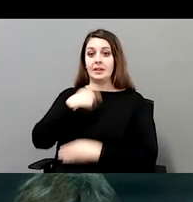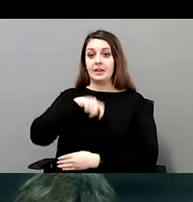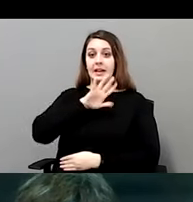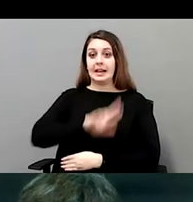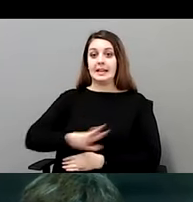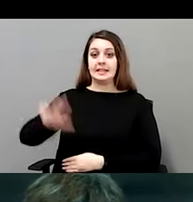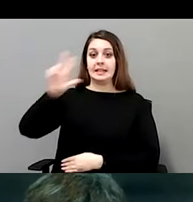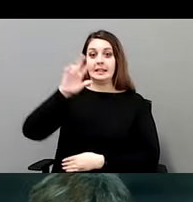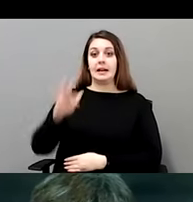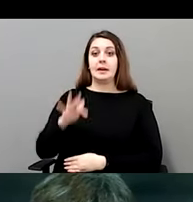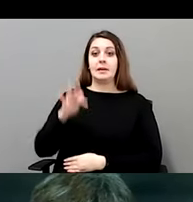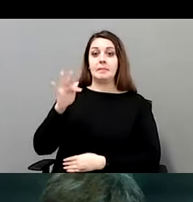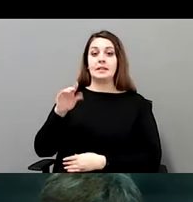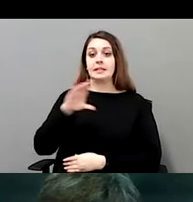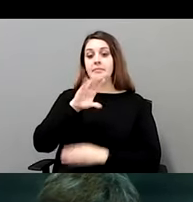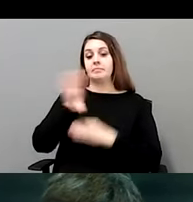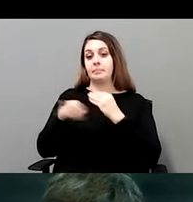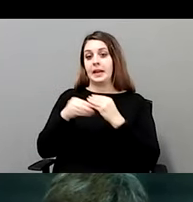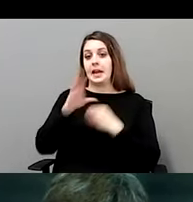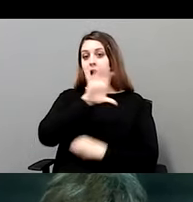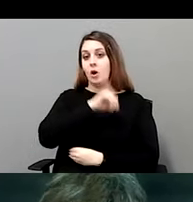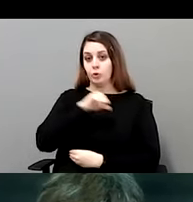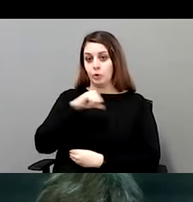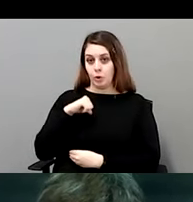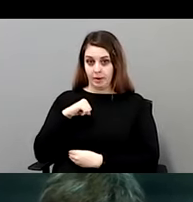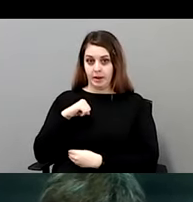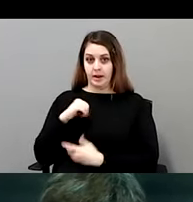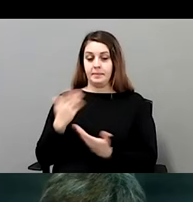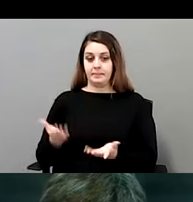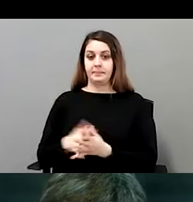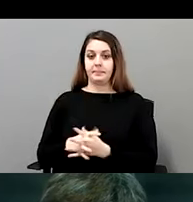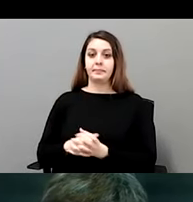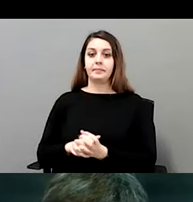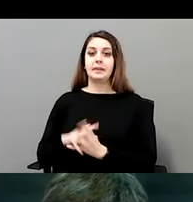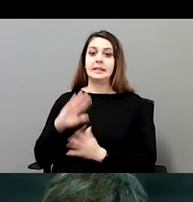la aportación autonómica. La siguiente.